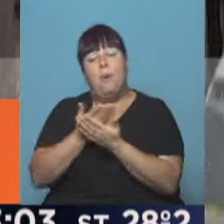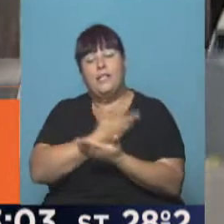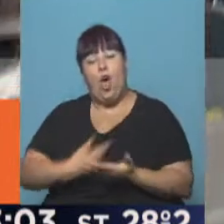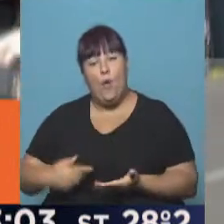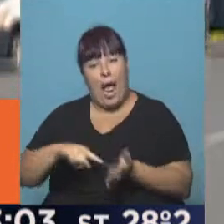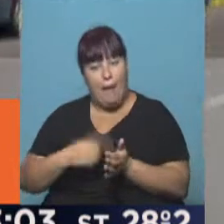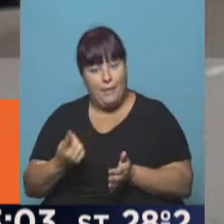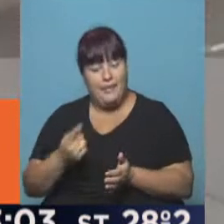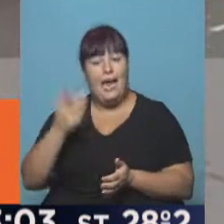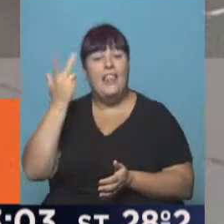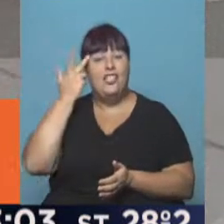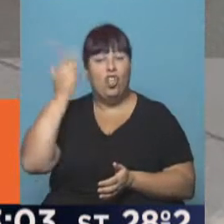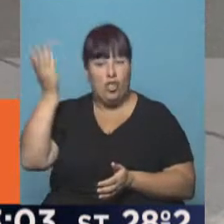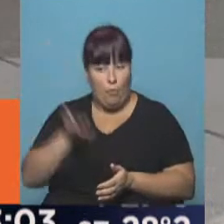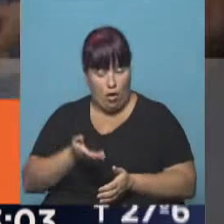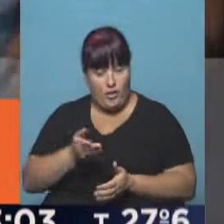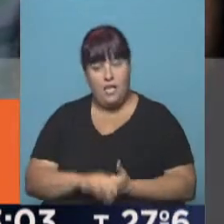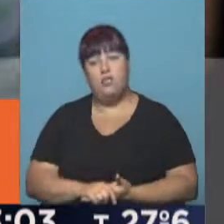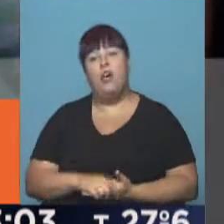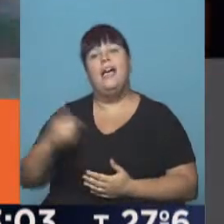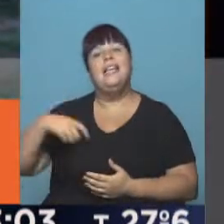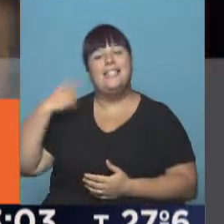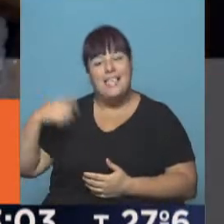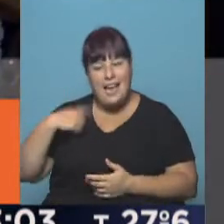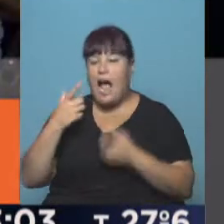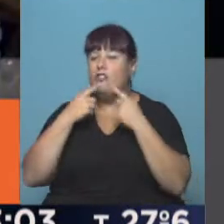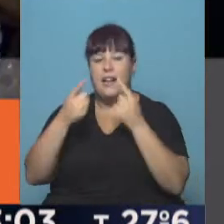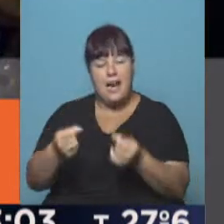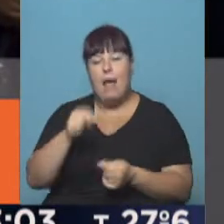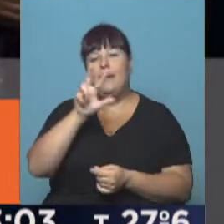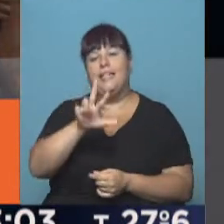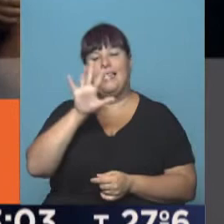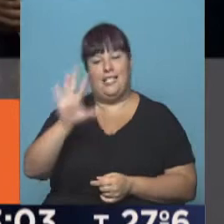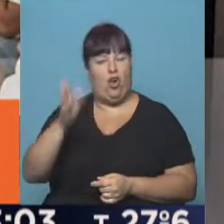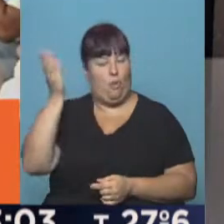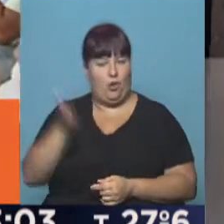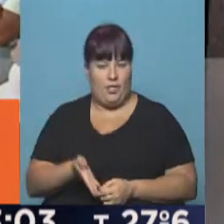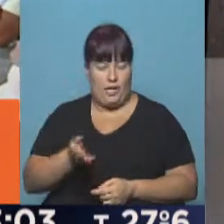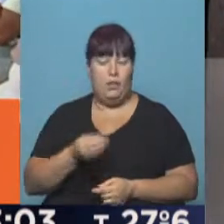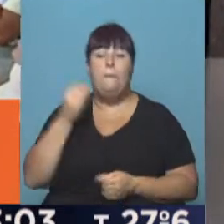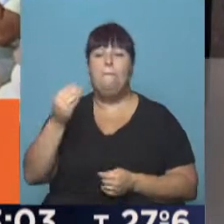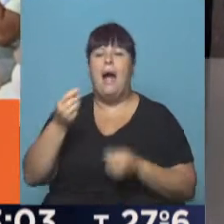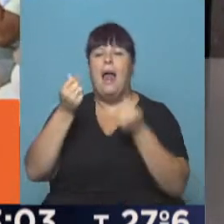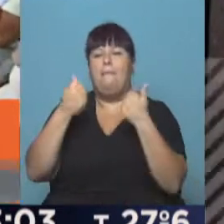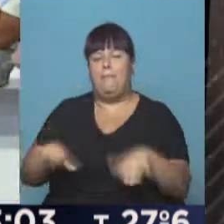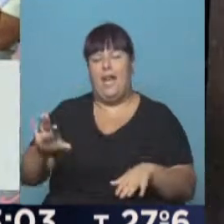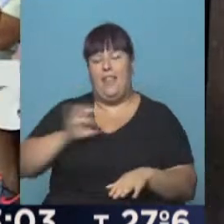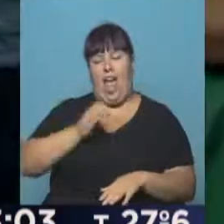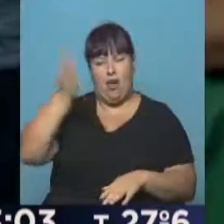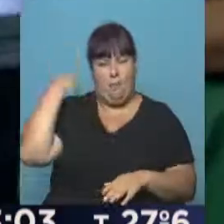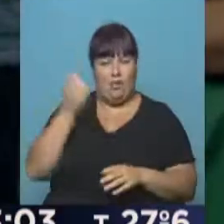gobierno porteño es del 18%, los sindicatos reclaman un 35% para recuperar la